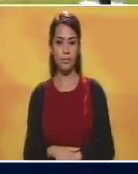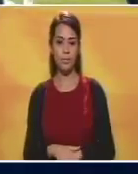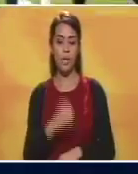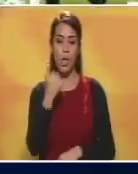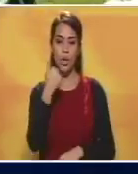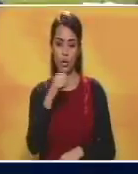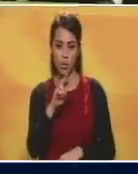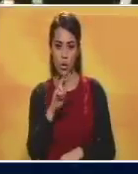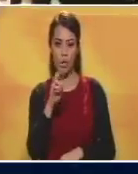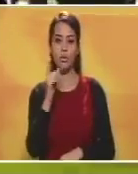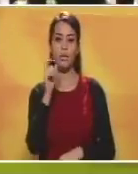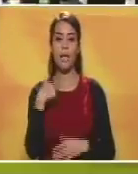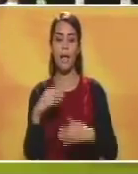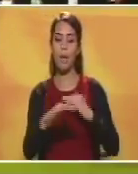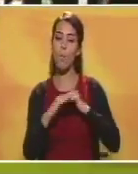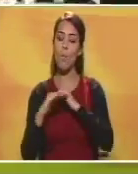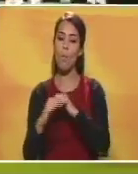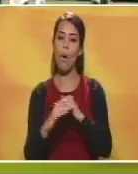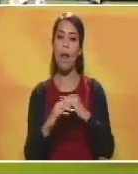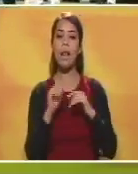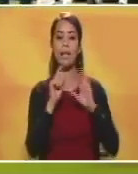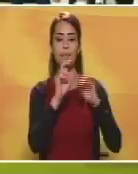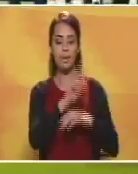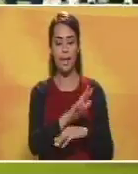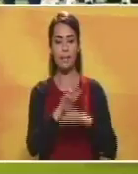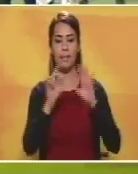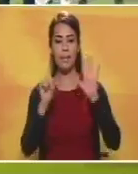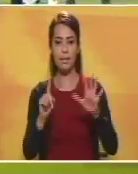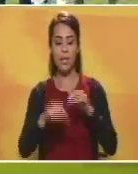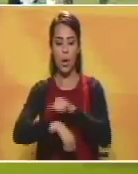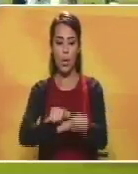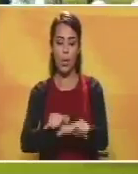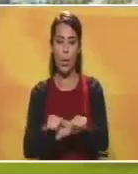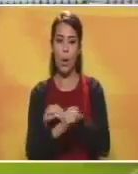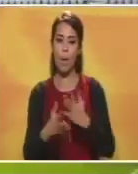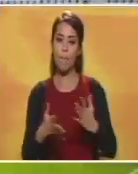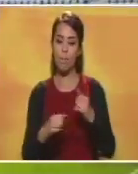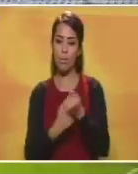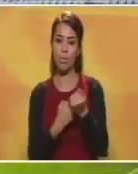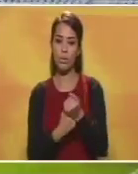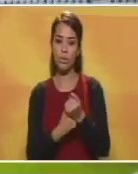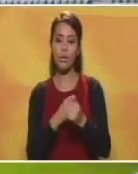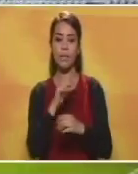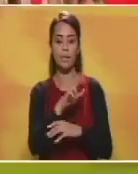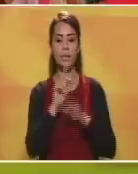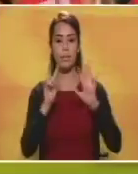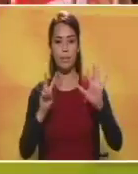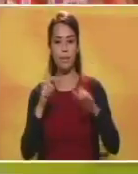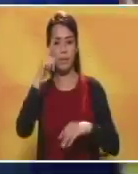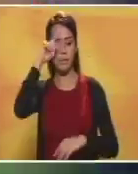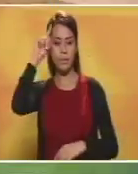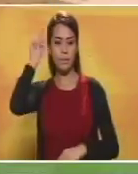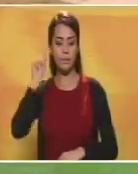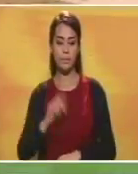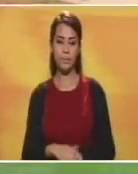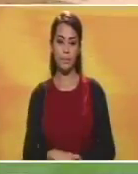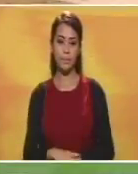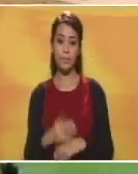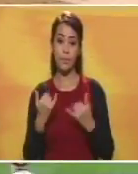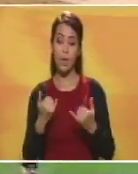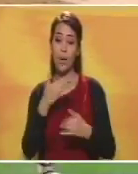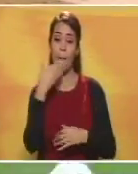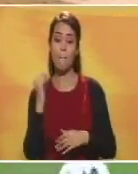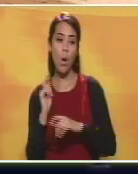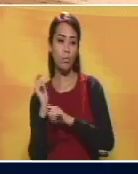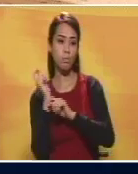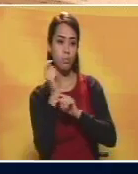2 empates, 36 goles a favor del Bayern por 37 del Madrid. Ahora repasamos notas del mejor